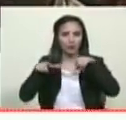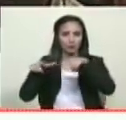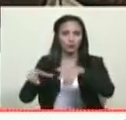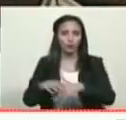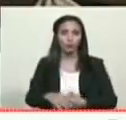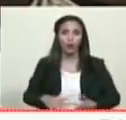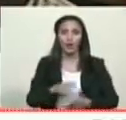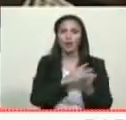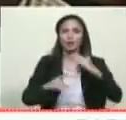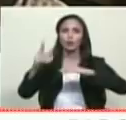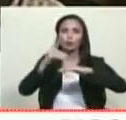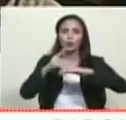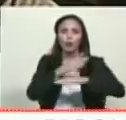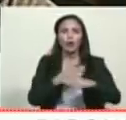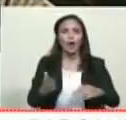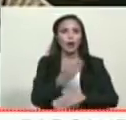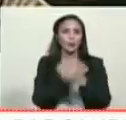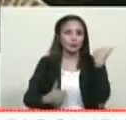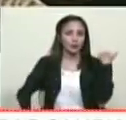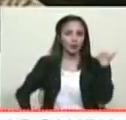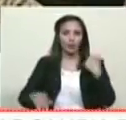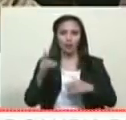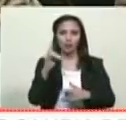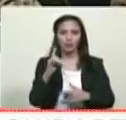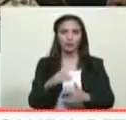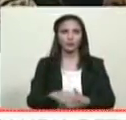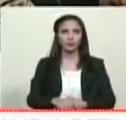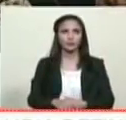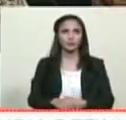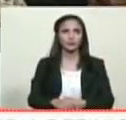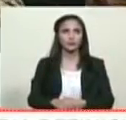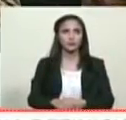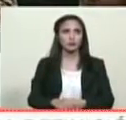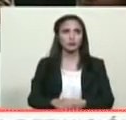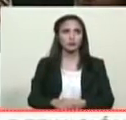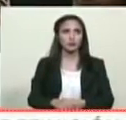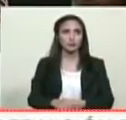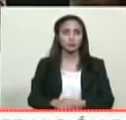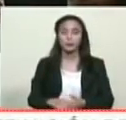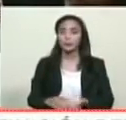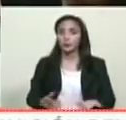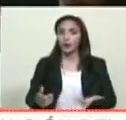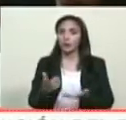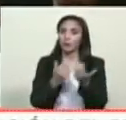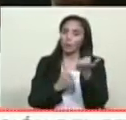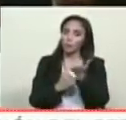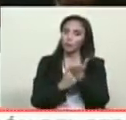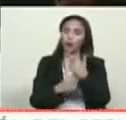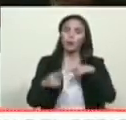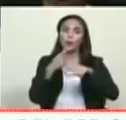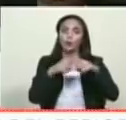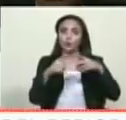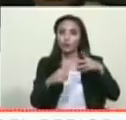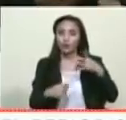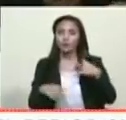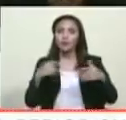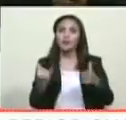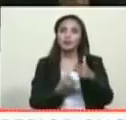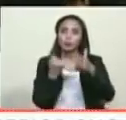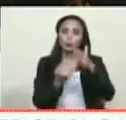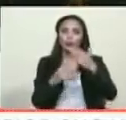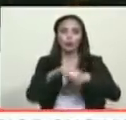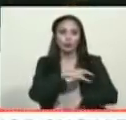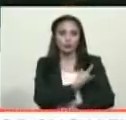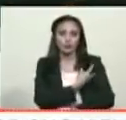causa al excelentísimo presidente Evo Morales, aprobado por los consejos universitarios de las